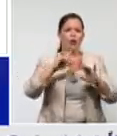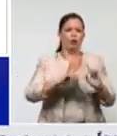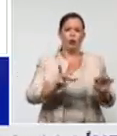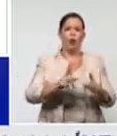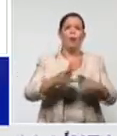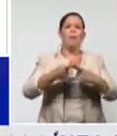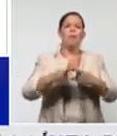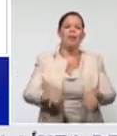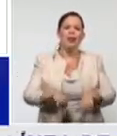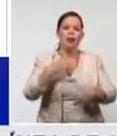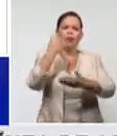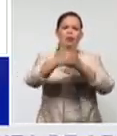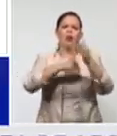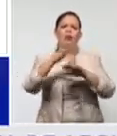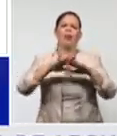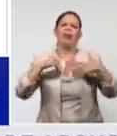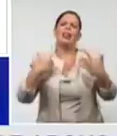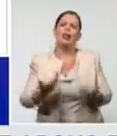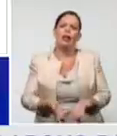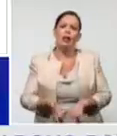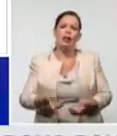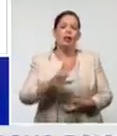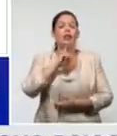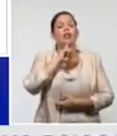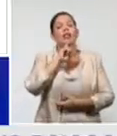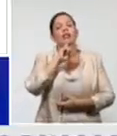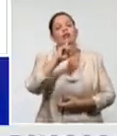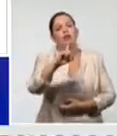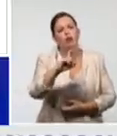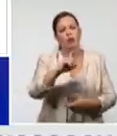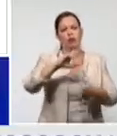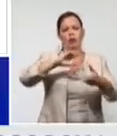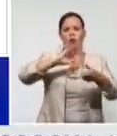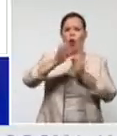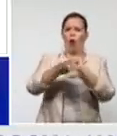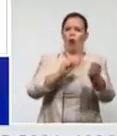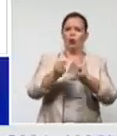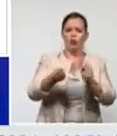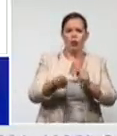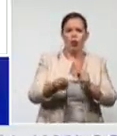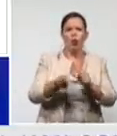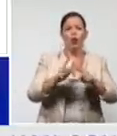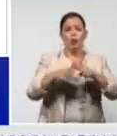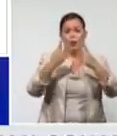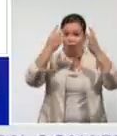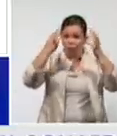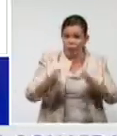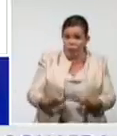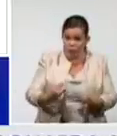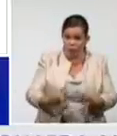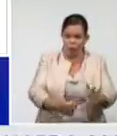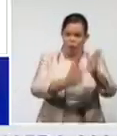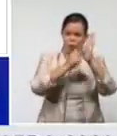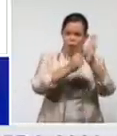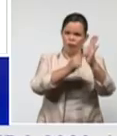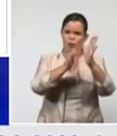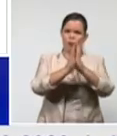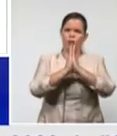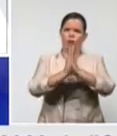difícil control y es por lo que tenemos que cumplir muy bien con todas las medidas que se